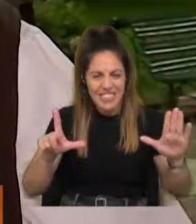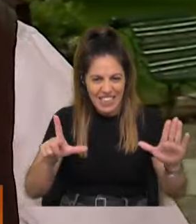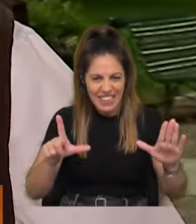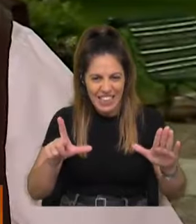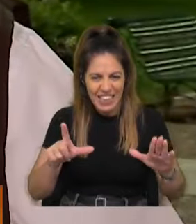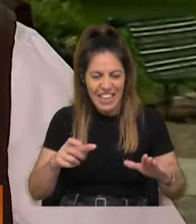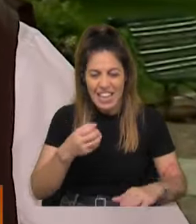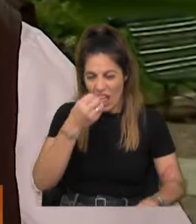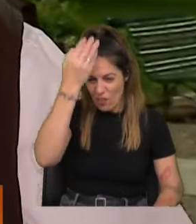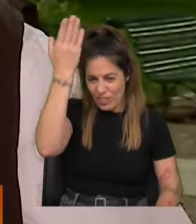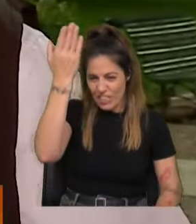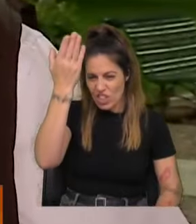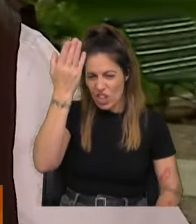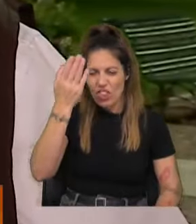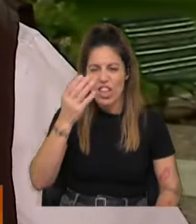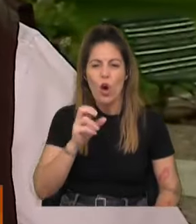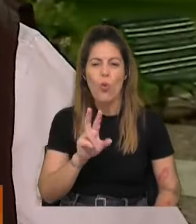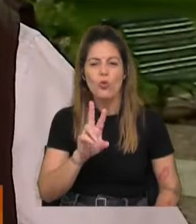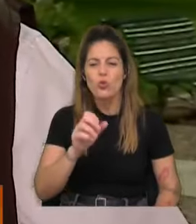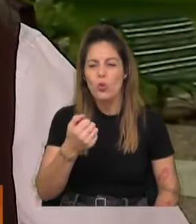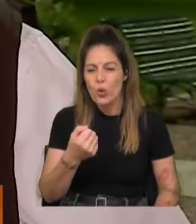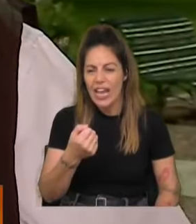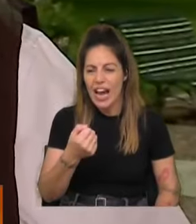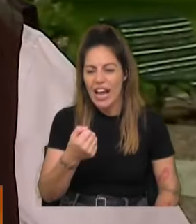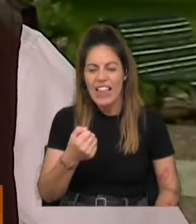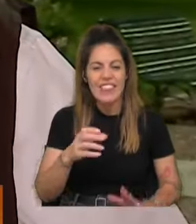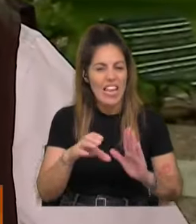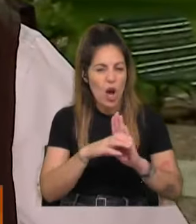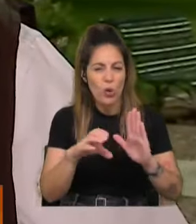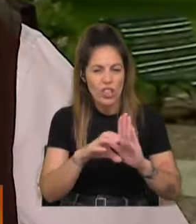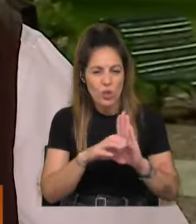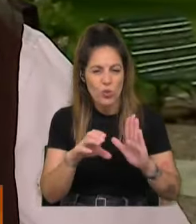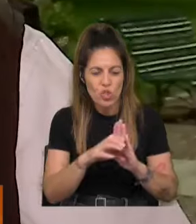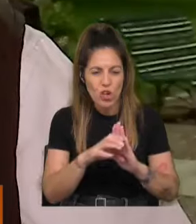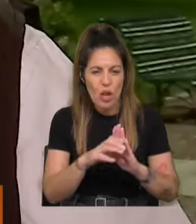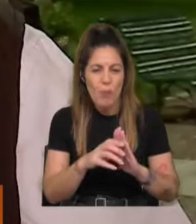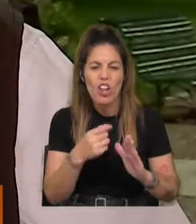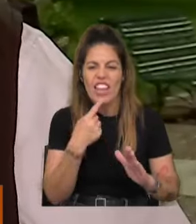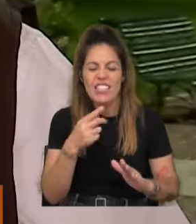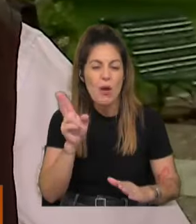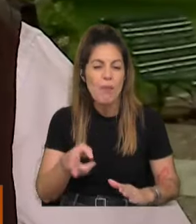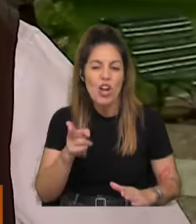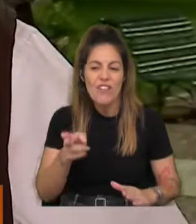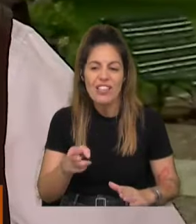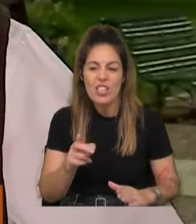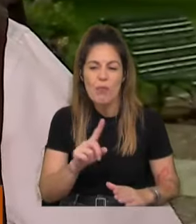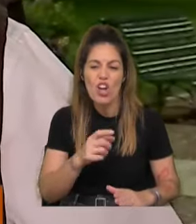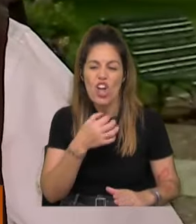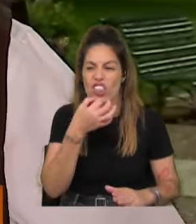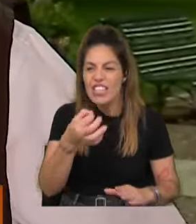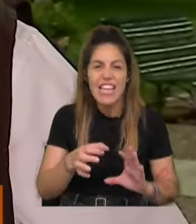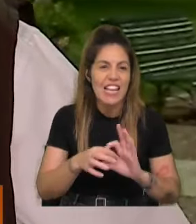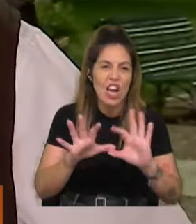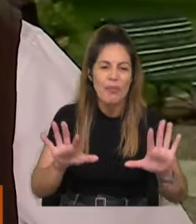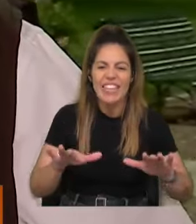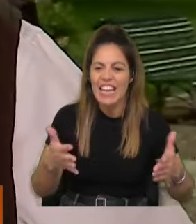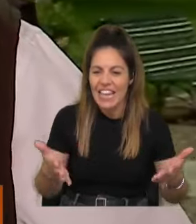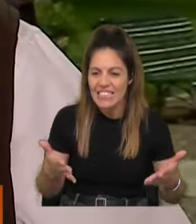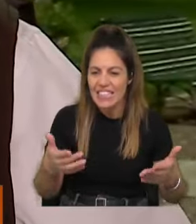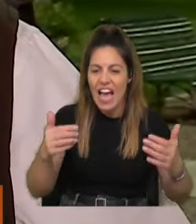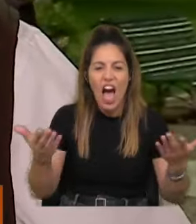totalmente nula la Constitución dice prohíbase la usura pero no hay una definición Clara de de lo que es la usura en este momento quienes sacan un